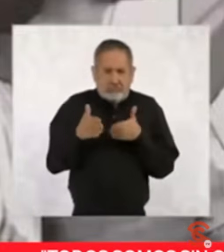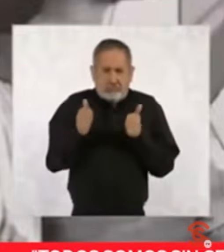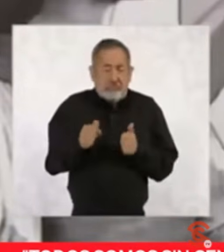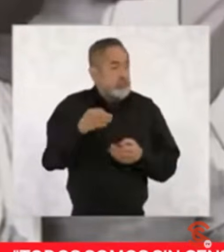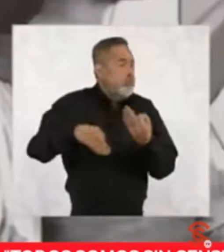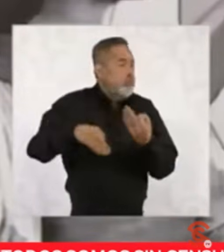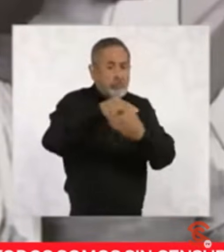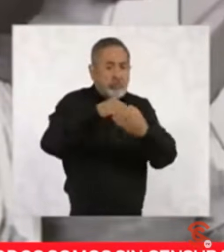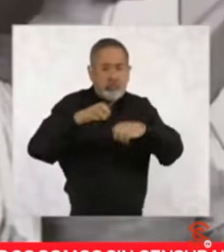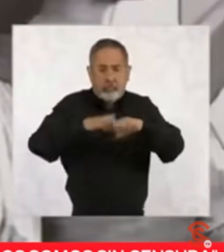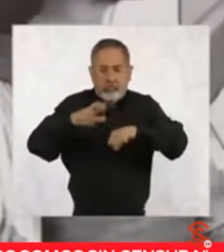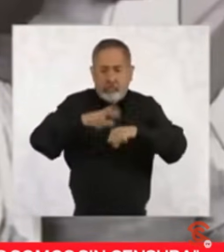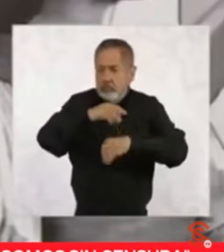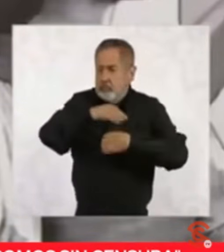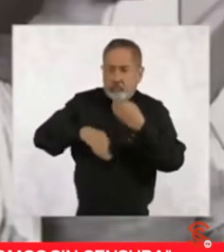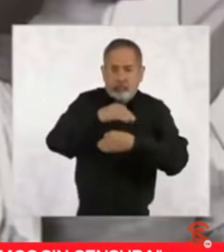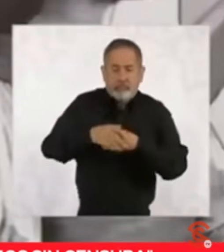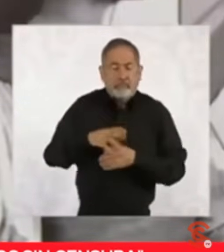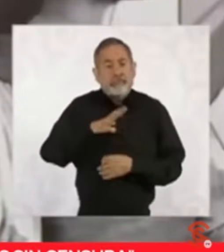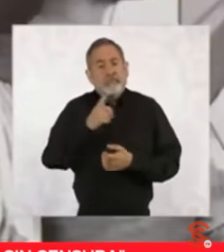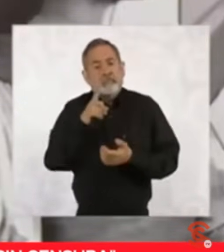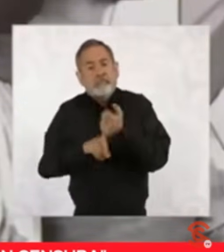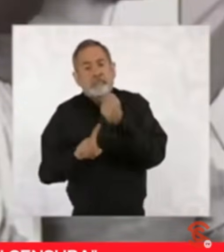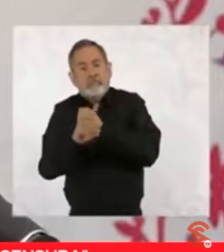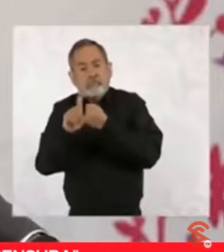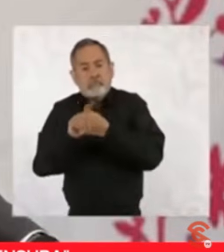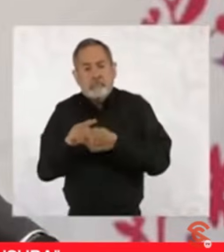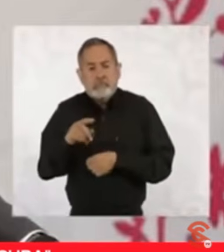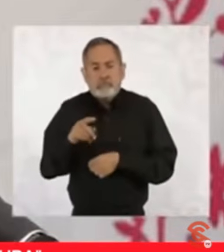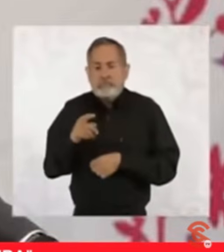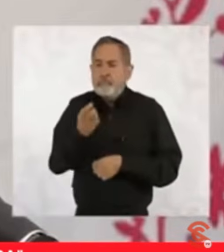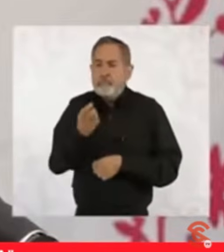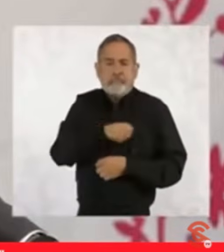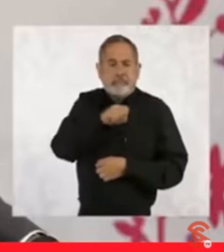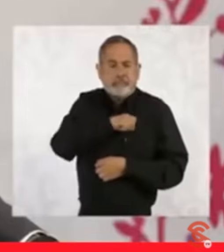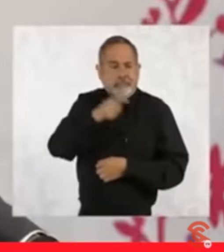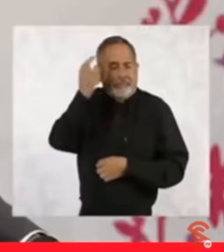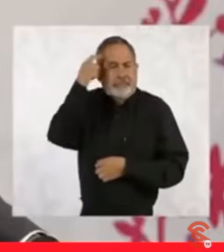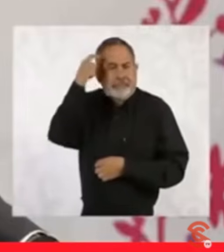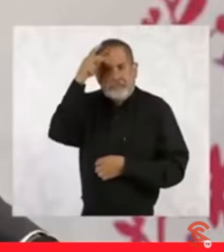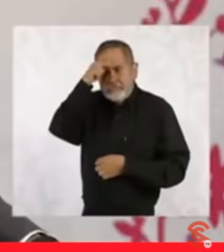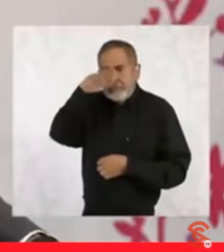el mundo, y hay un problema de salud mental en la comunidad.